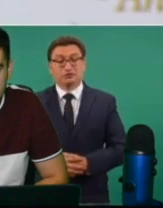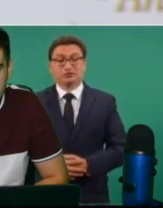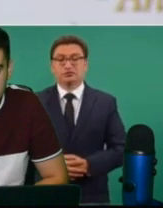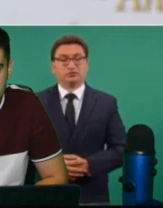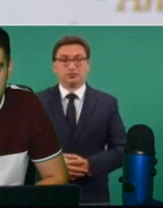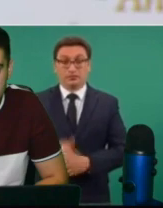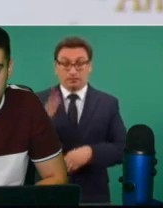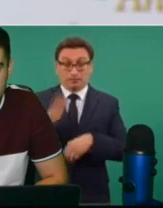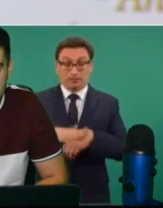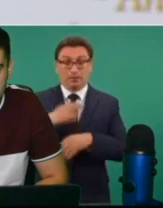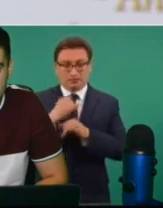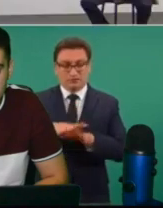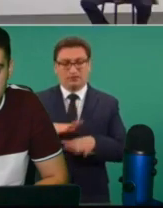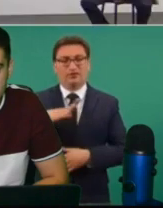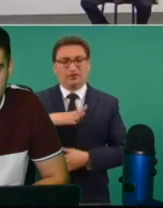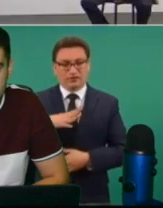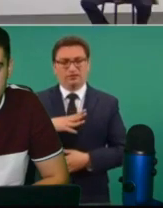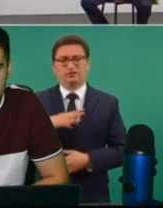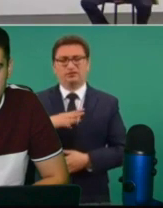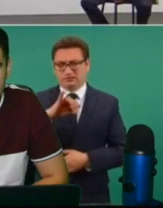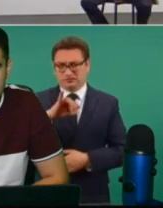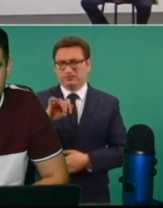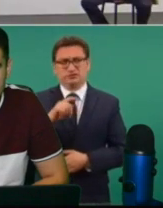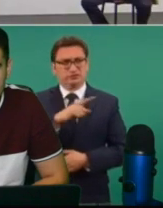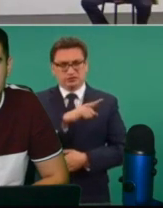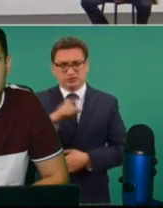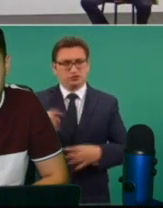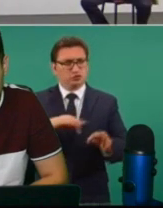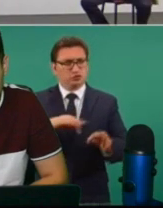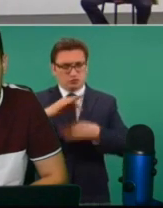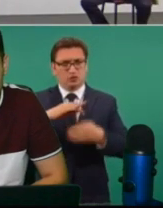Y hay más, ¿sí? Y hay que denunciar